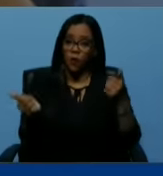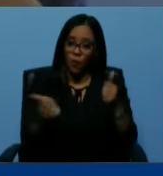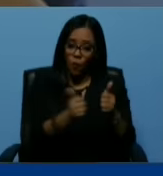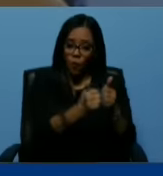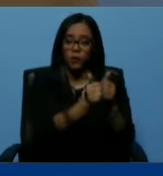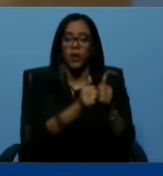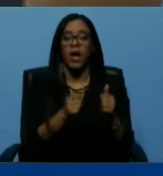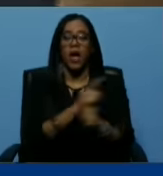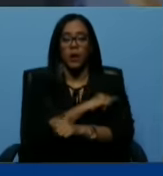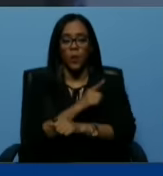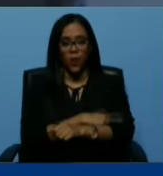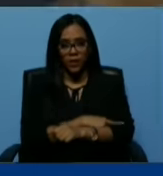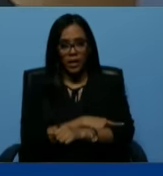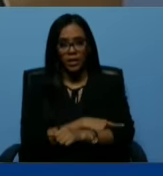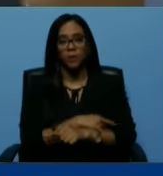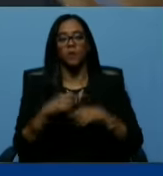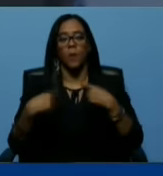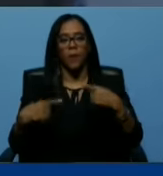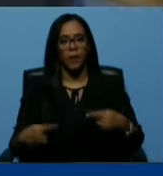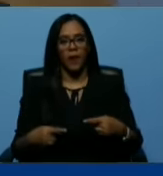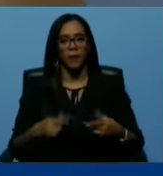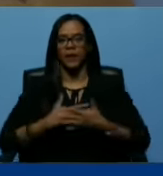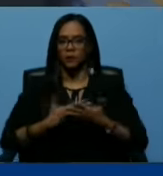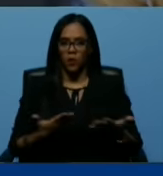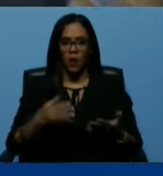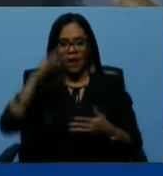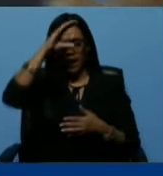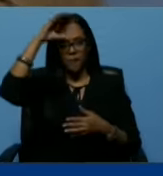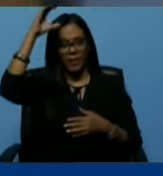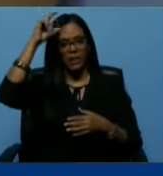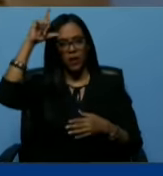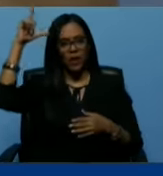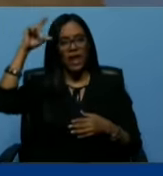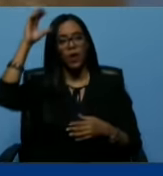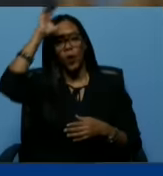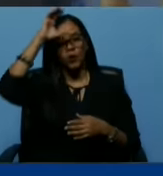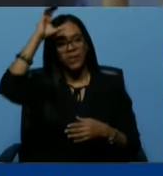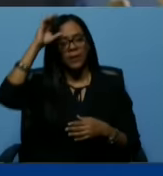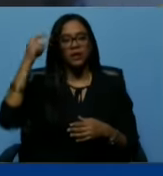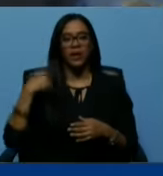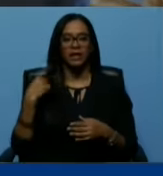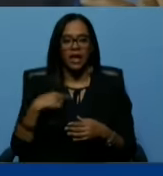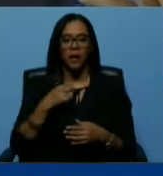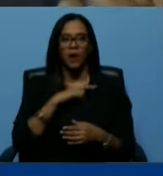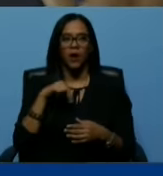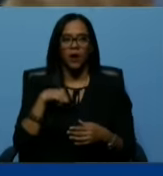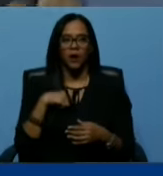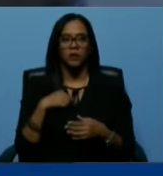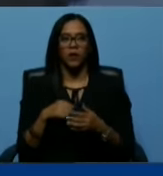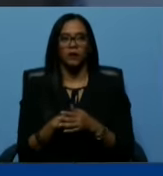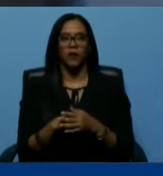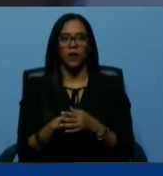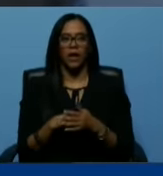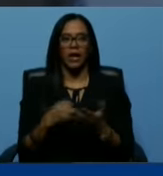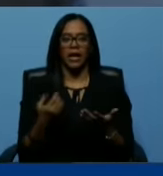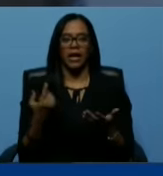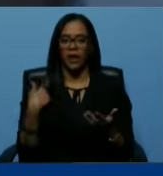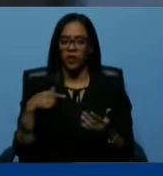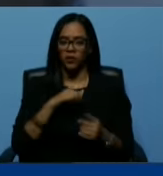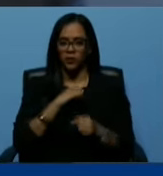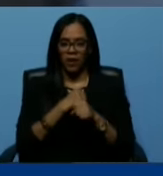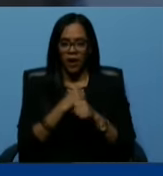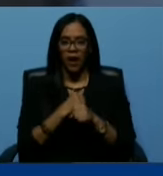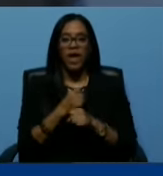poder popular para poner todas las capacidades logísticas, el conocimiento que tenemos en nuestra burocracia y que el poder popular se